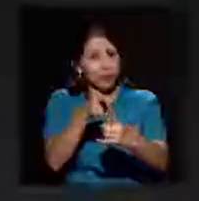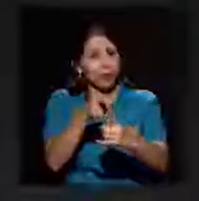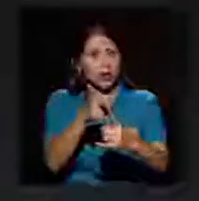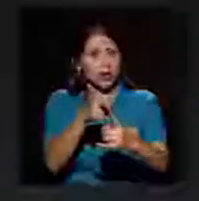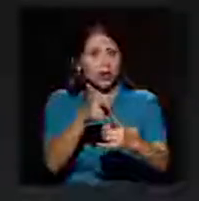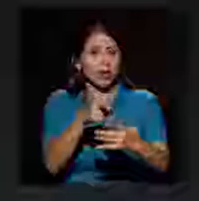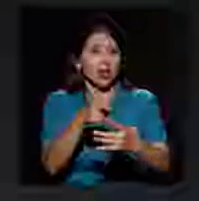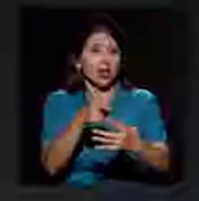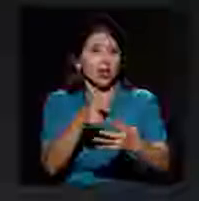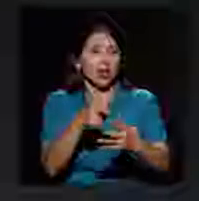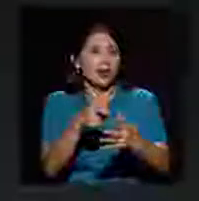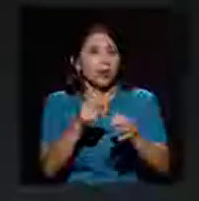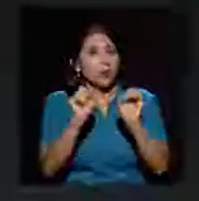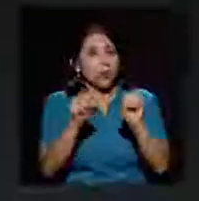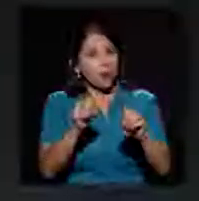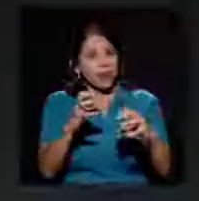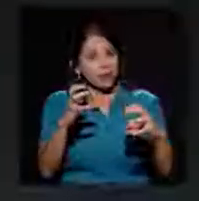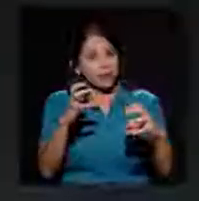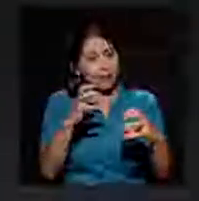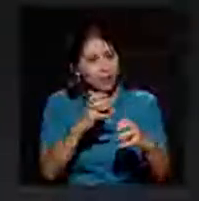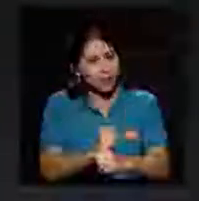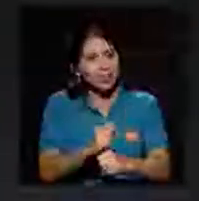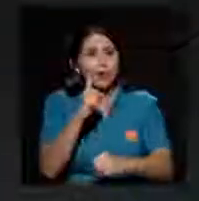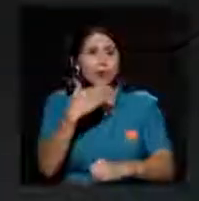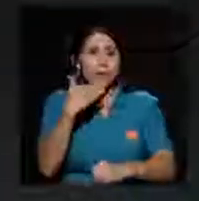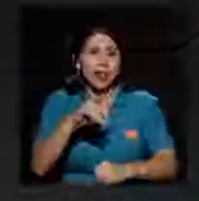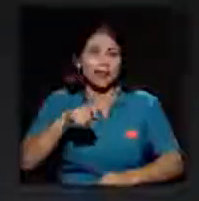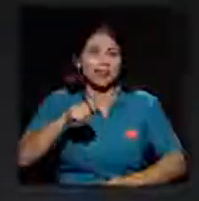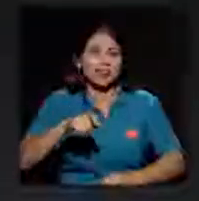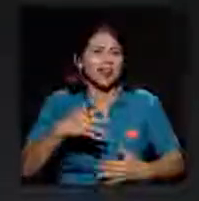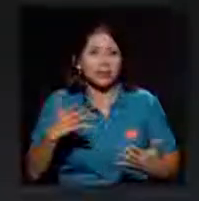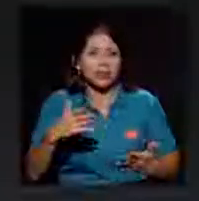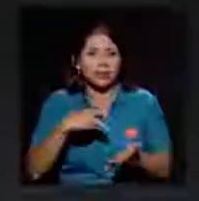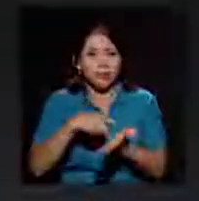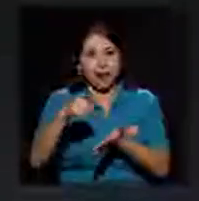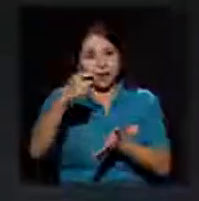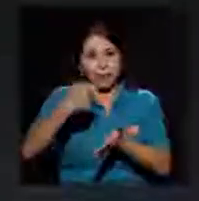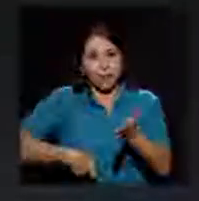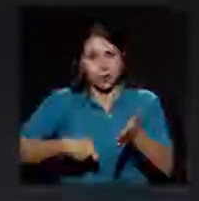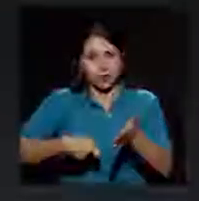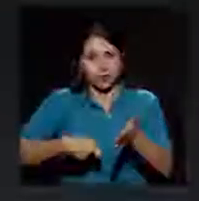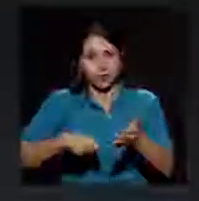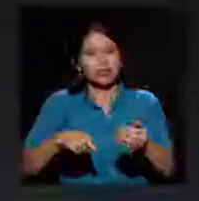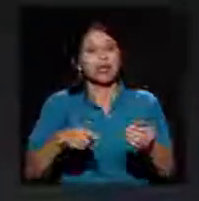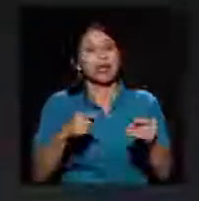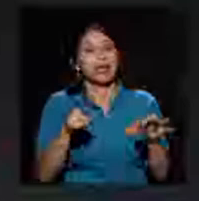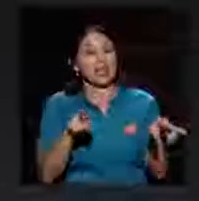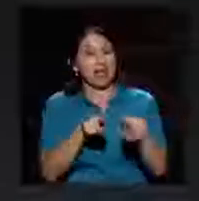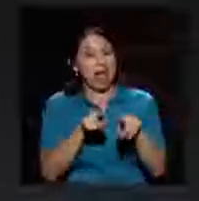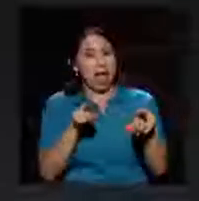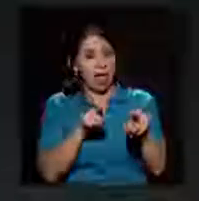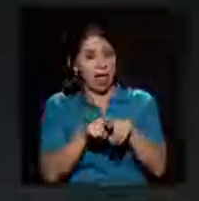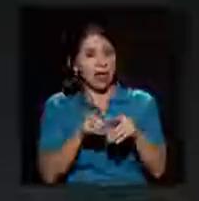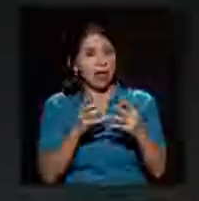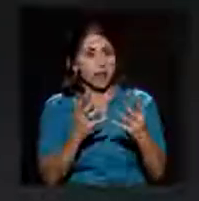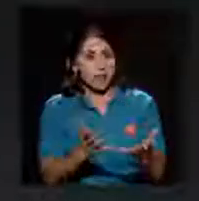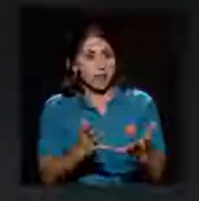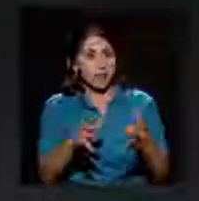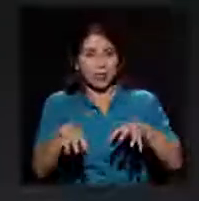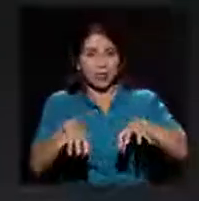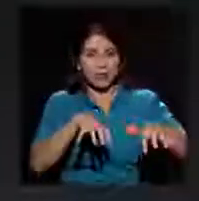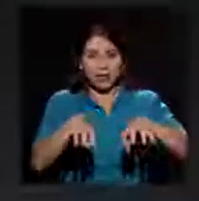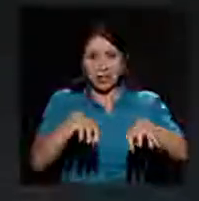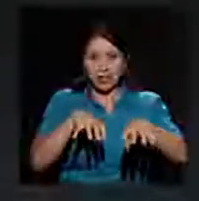que es pagar impuestos y que asociado con eso pues en las actividades